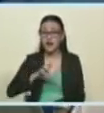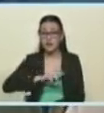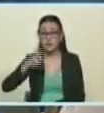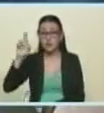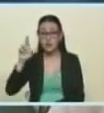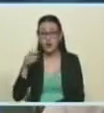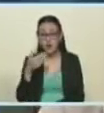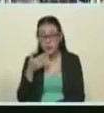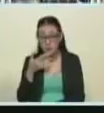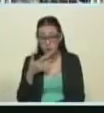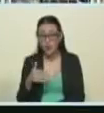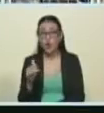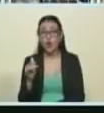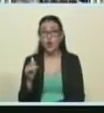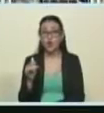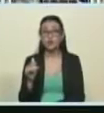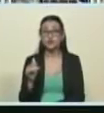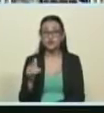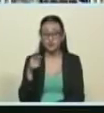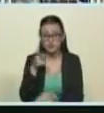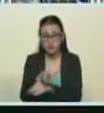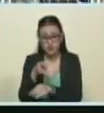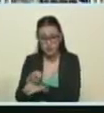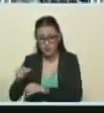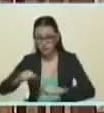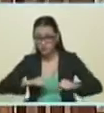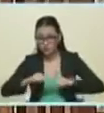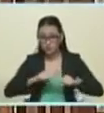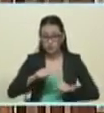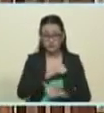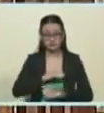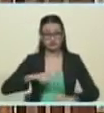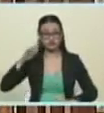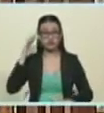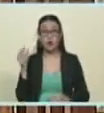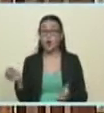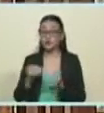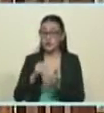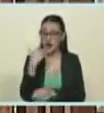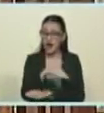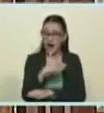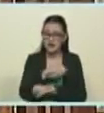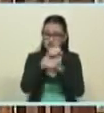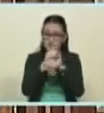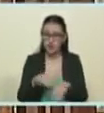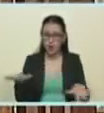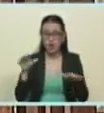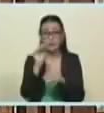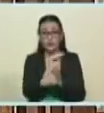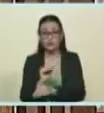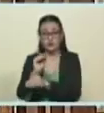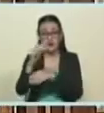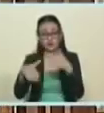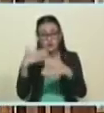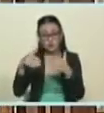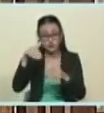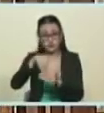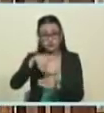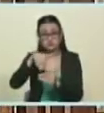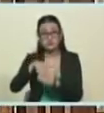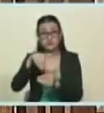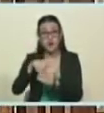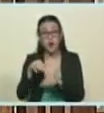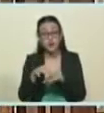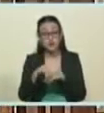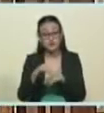y muy pronto se darán las órdenes de operaciones para que la Fuerza Armada vuelva a la calle a proteger el proceso electoral para las